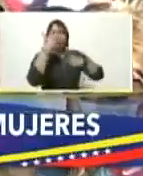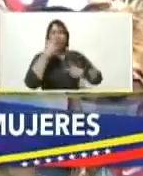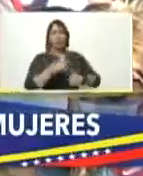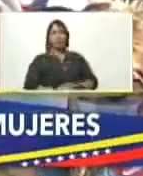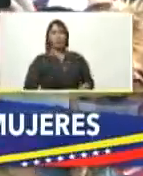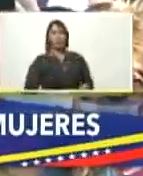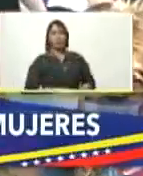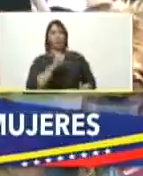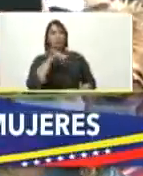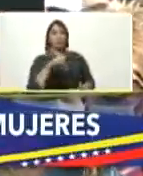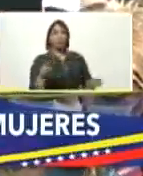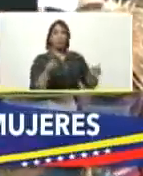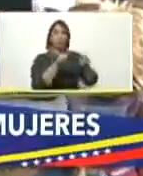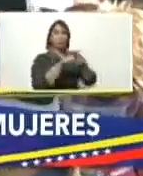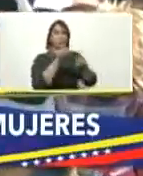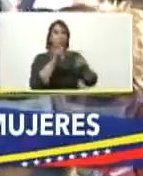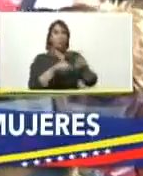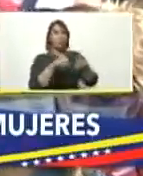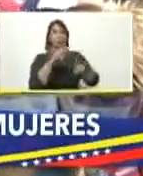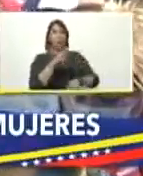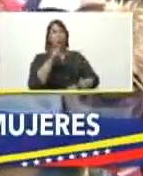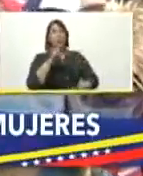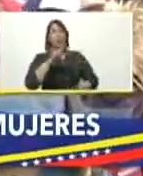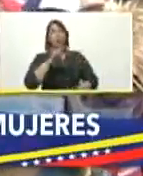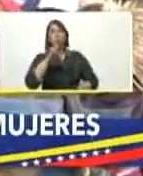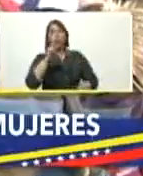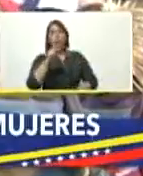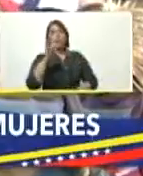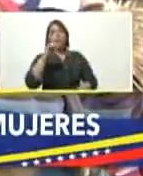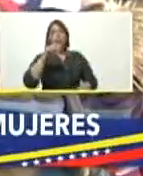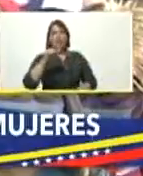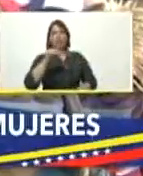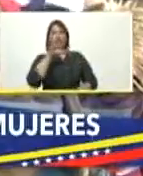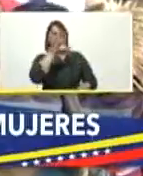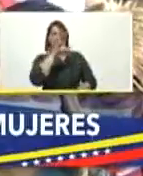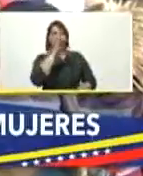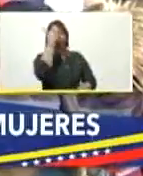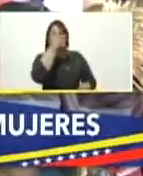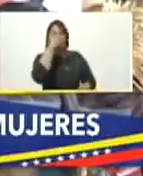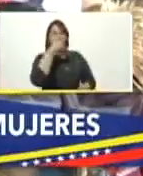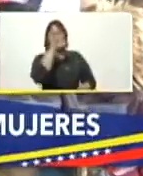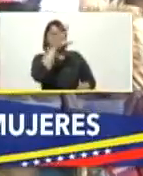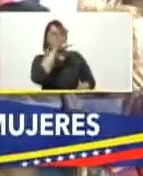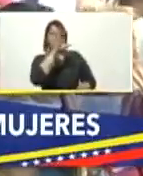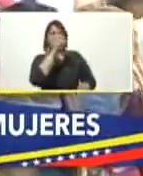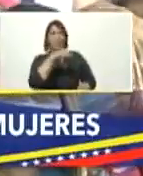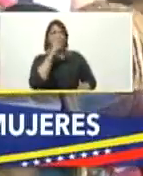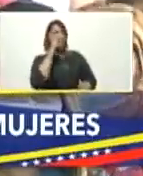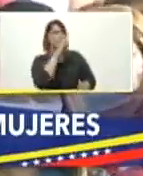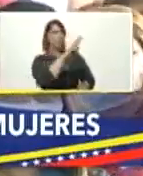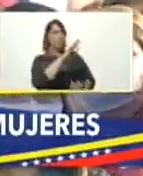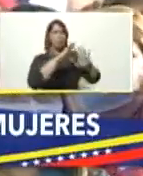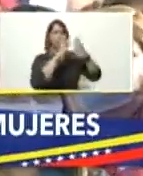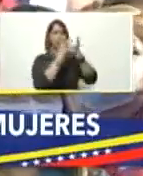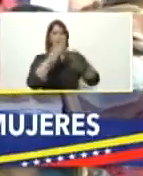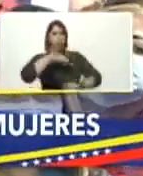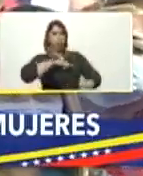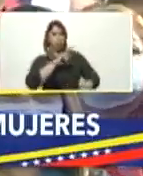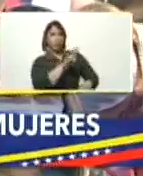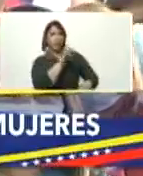así como lo fue Sankara en Burkina Faso, en África, porque nosotras también tenemos como esa visión de mundo, porque estamos en Venezuela,